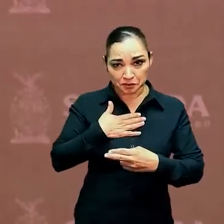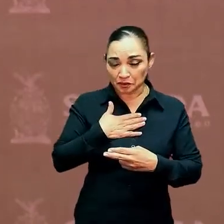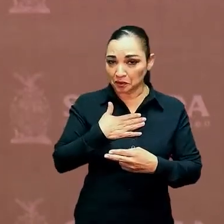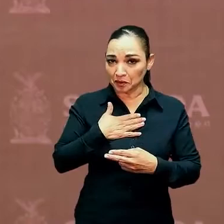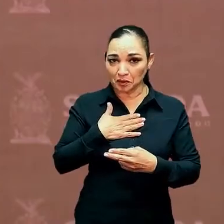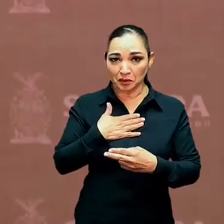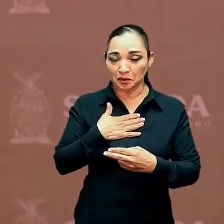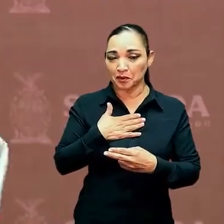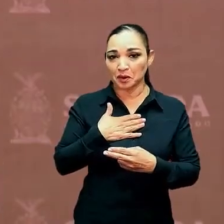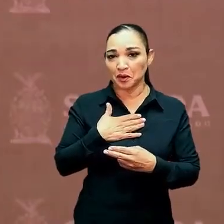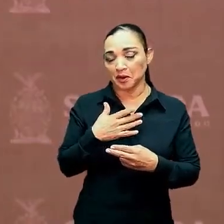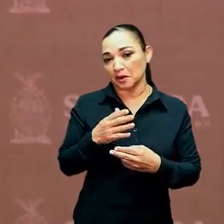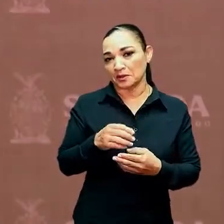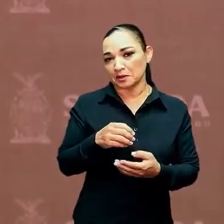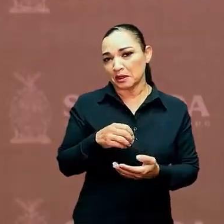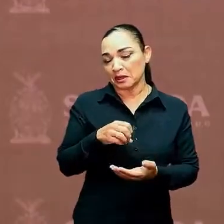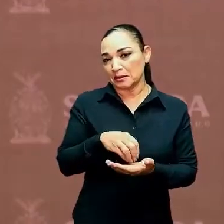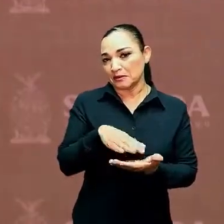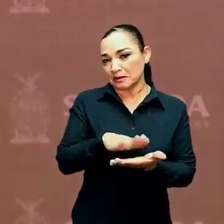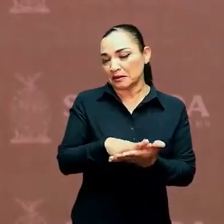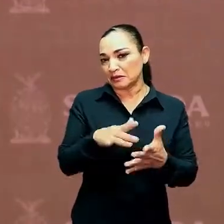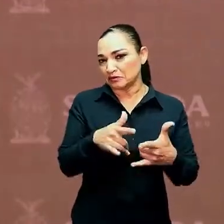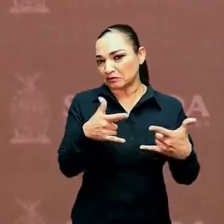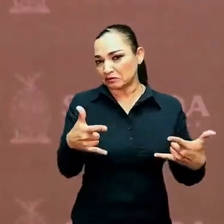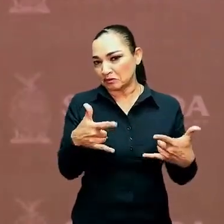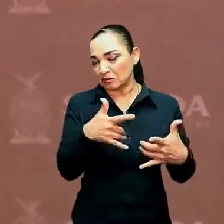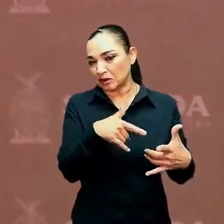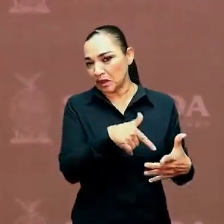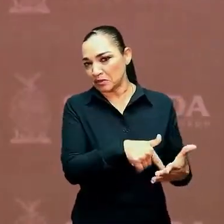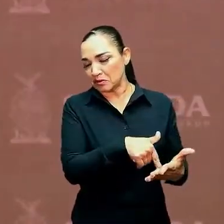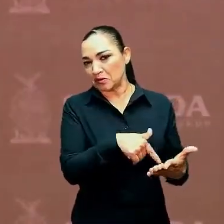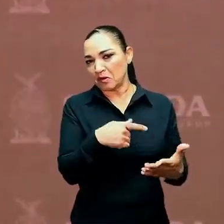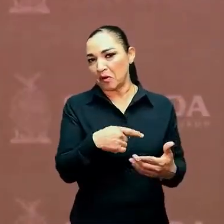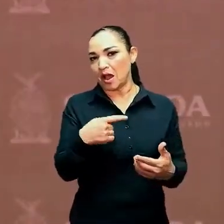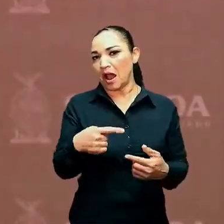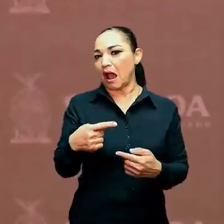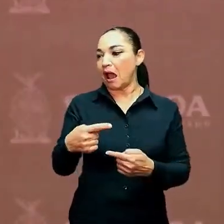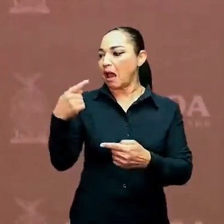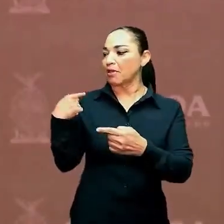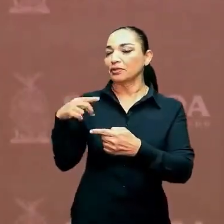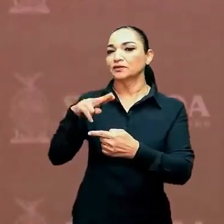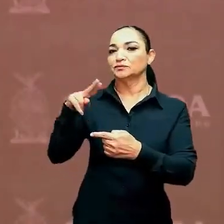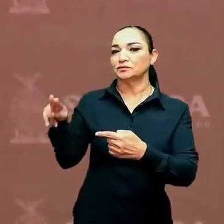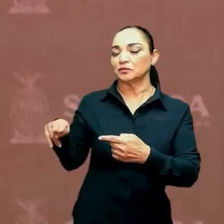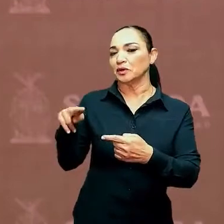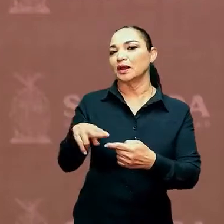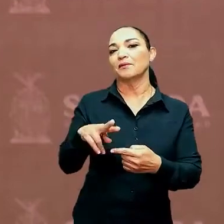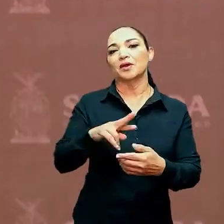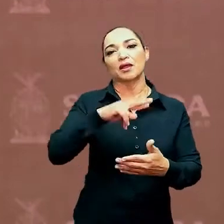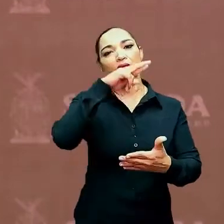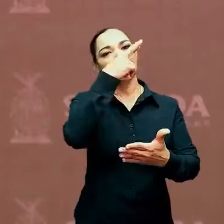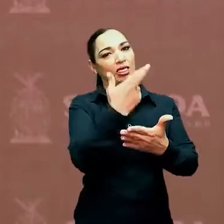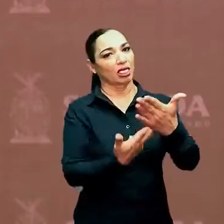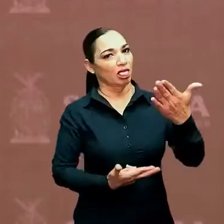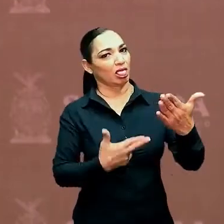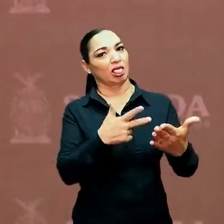que se sigan cometiendo irregularidades ni ahí ni en ninguna otra parte. Por eso estamos revisando cosas